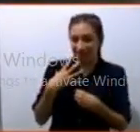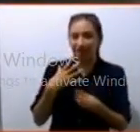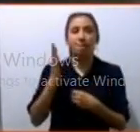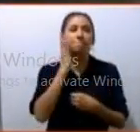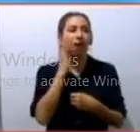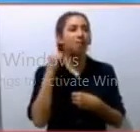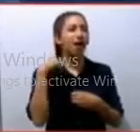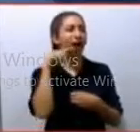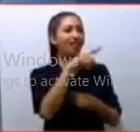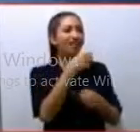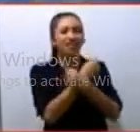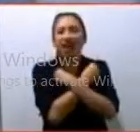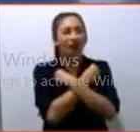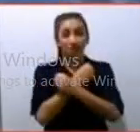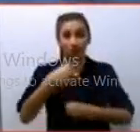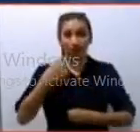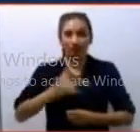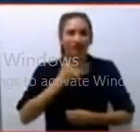muy feliz.